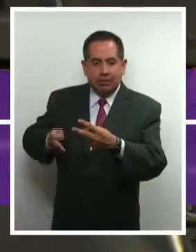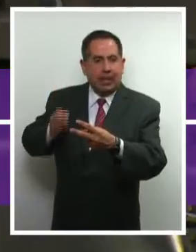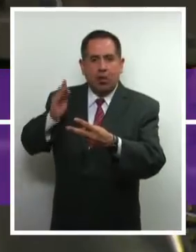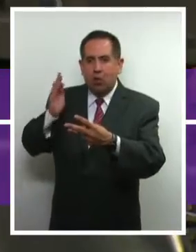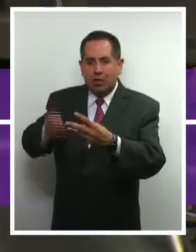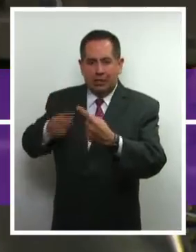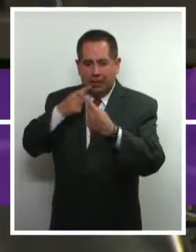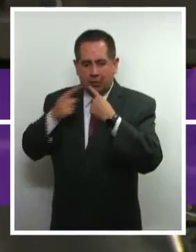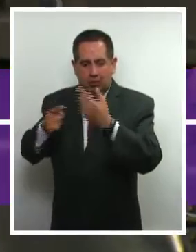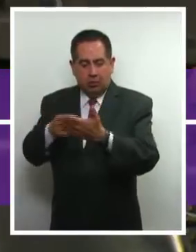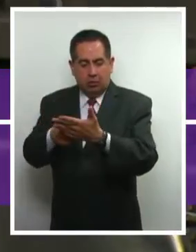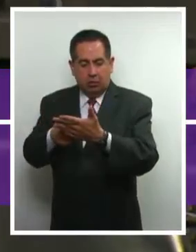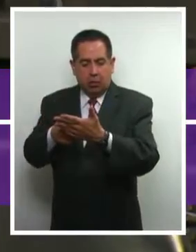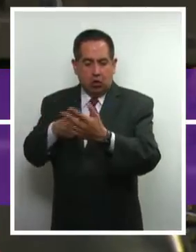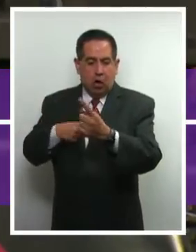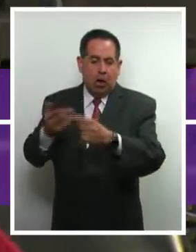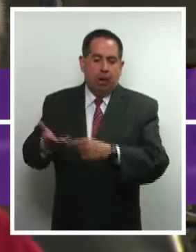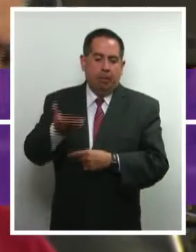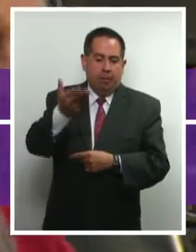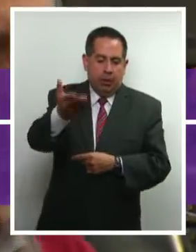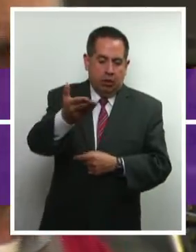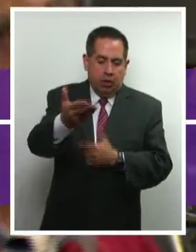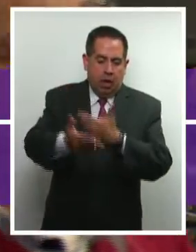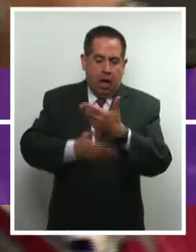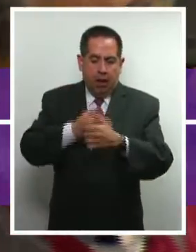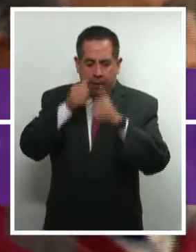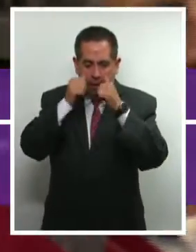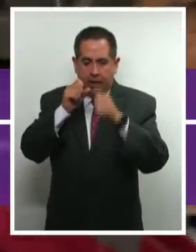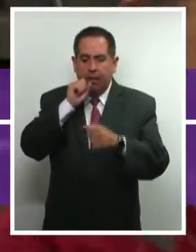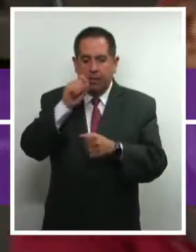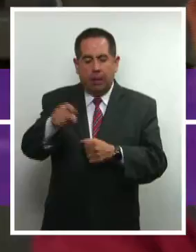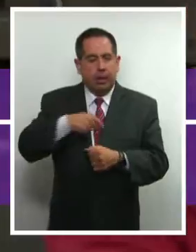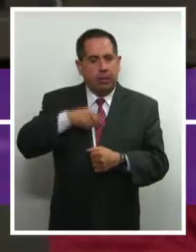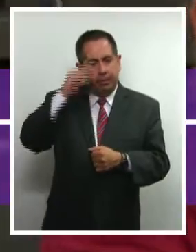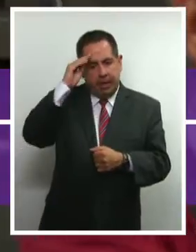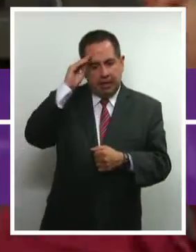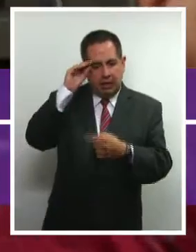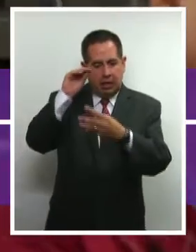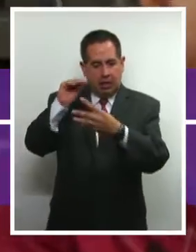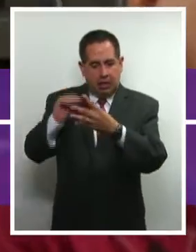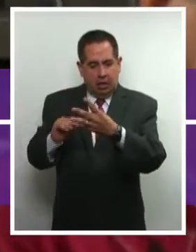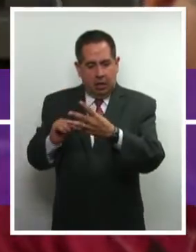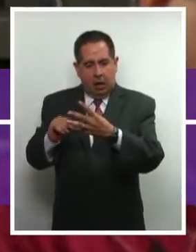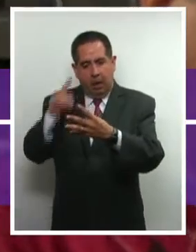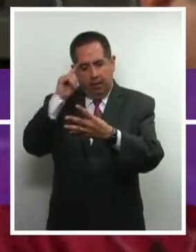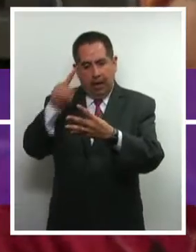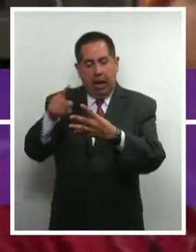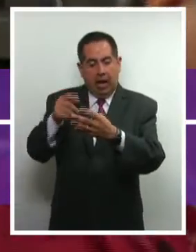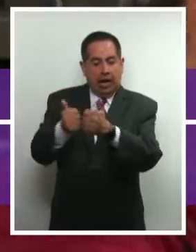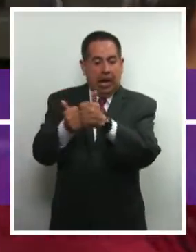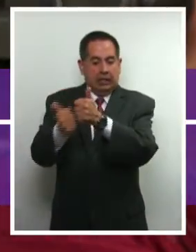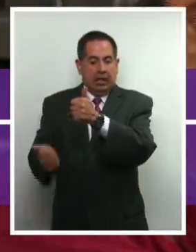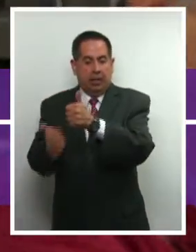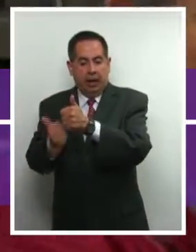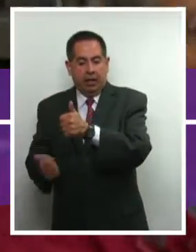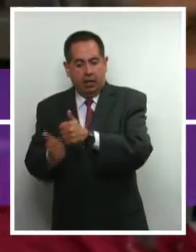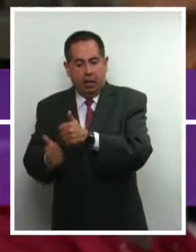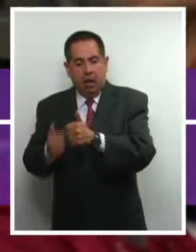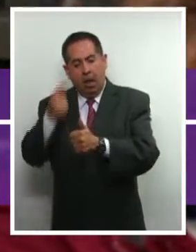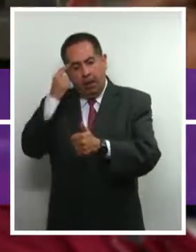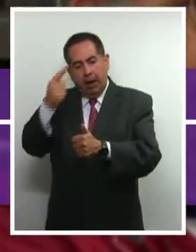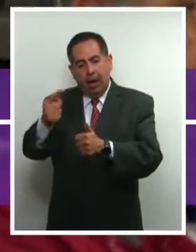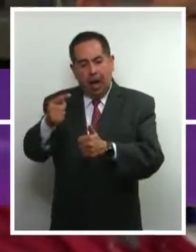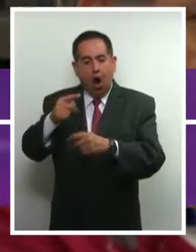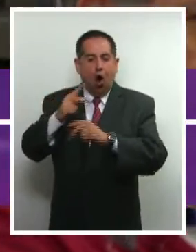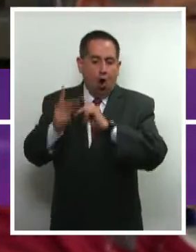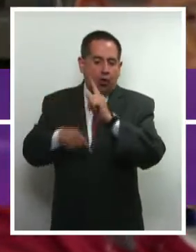discusión, pues le solicito muy atentamente también las contemple para que las aparte, para que sean sometidas